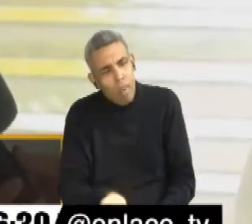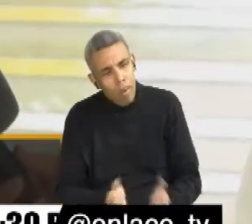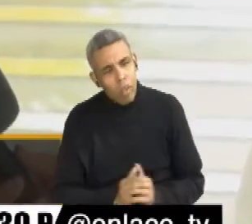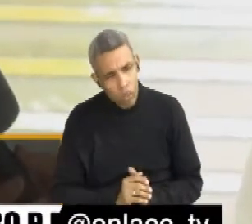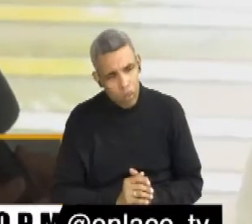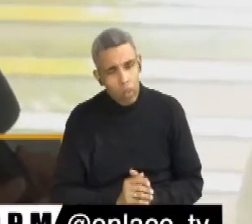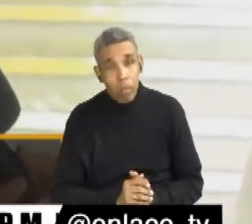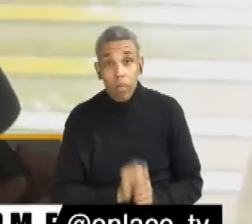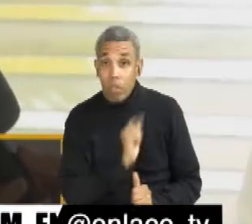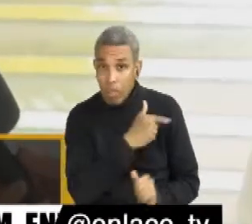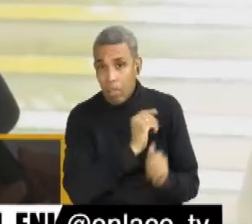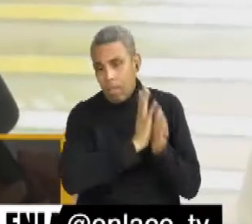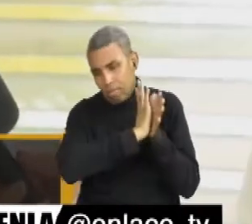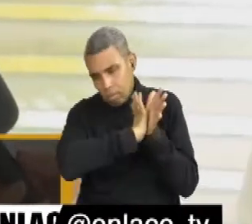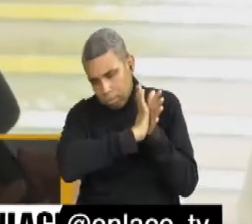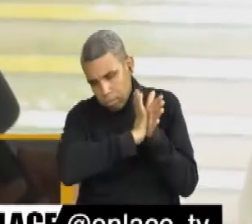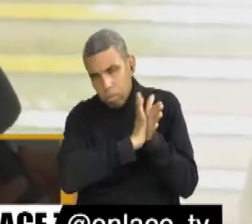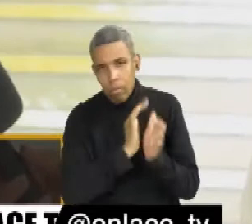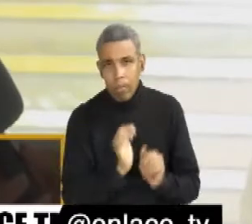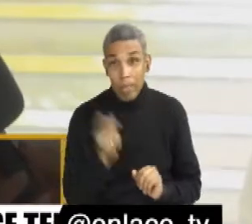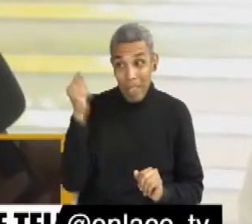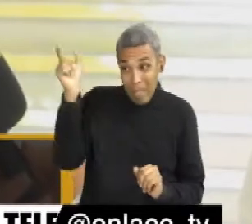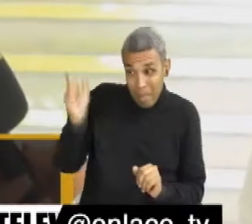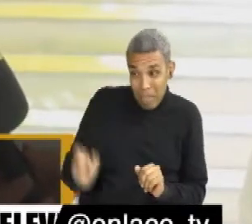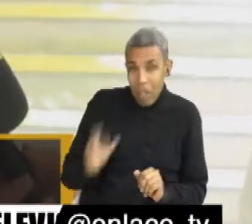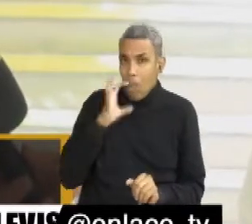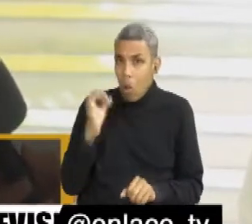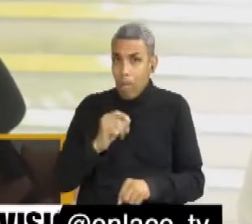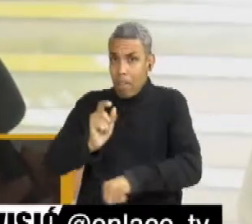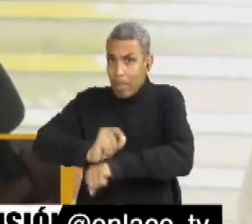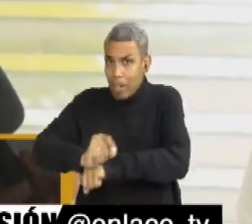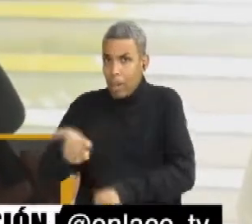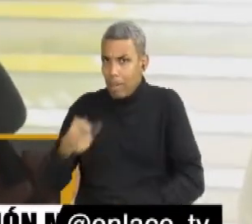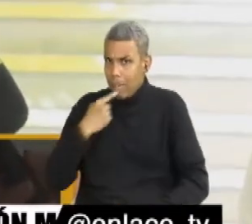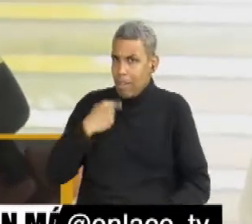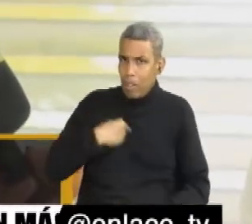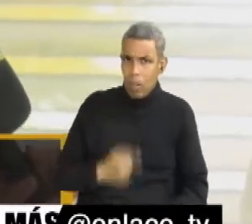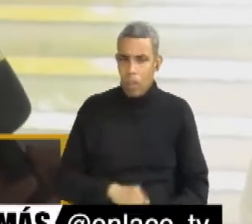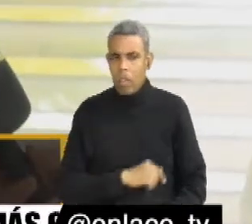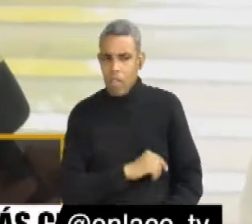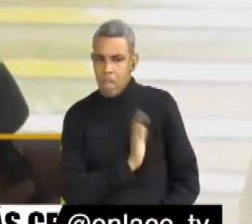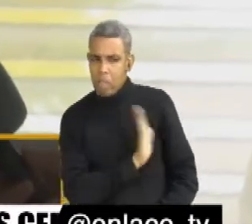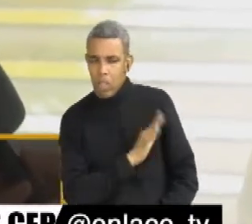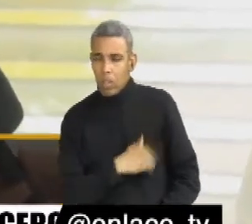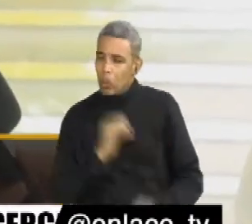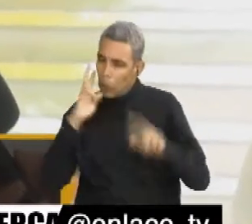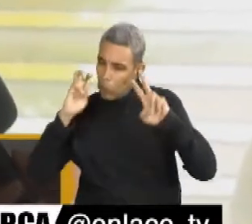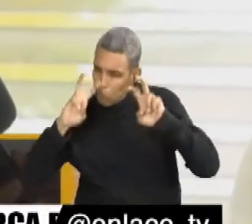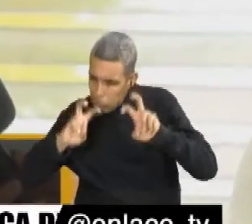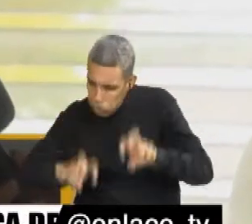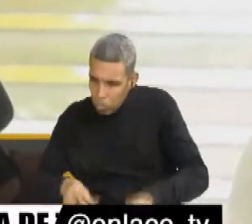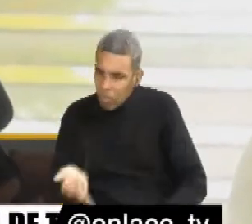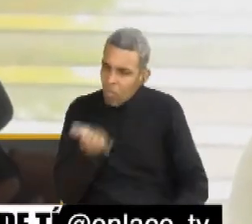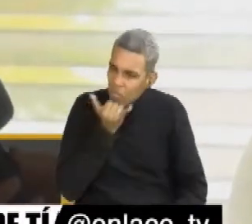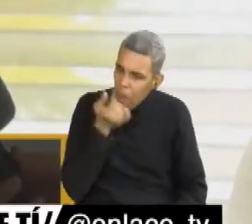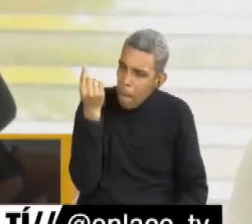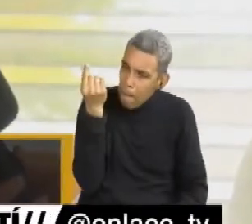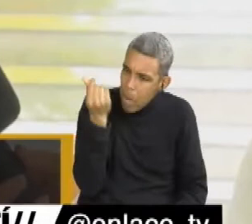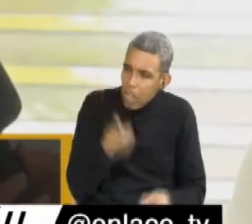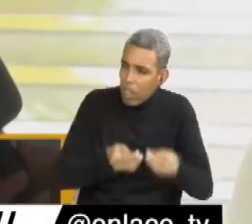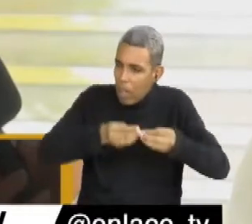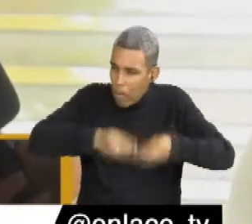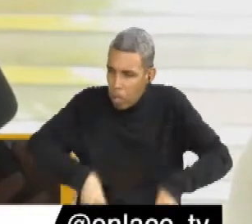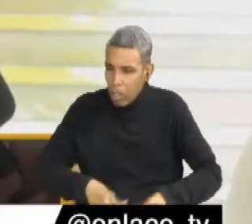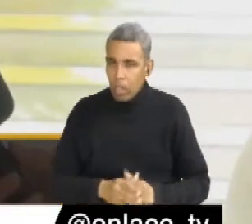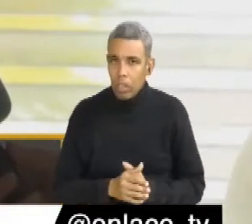bienvenido también la intervención del señor fiscal en ese tema también, que sin duda ahí pasaron cosas